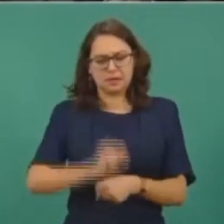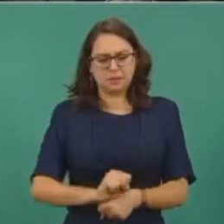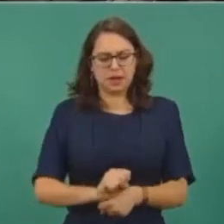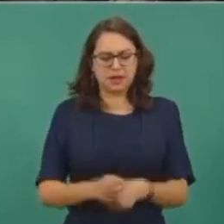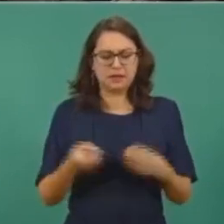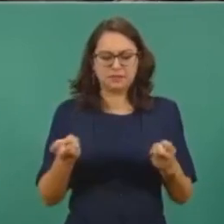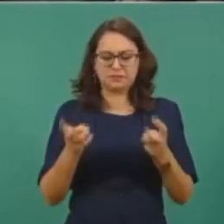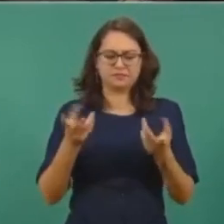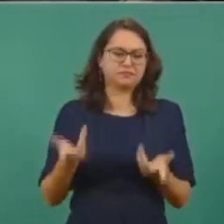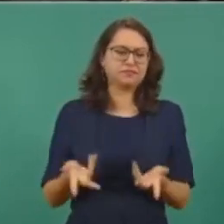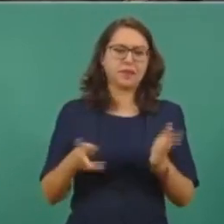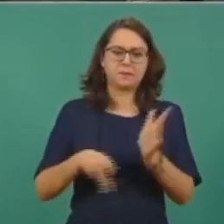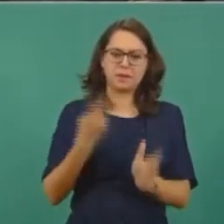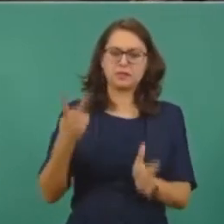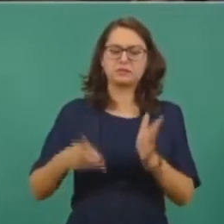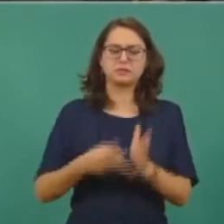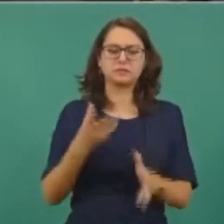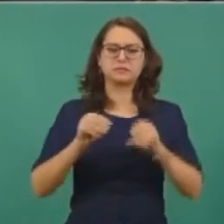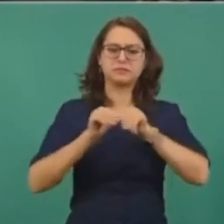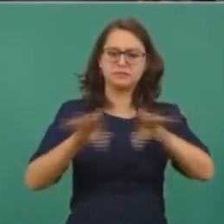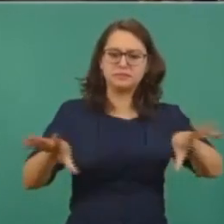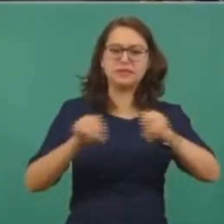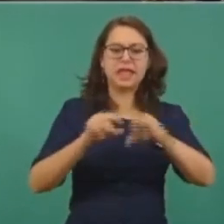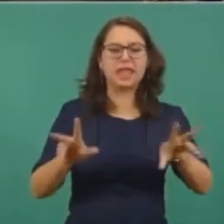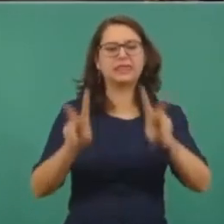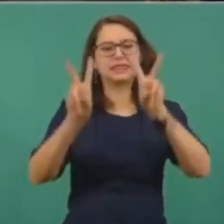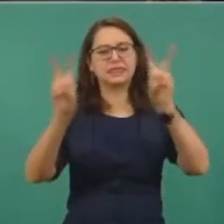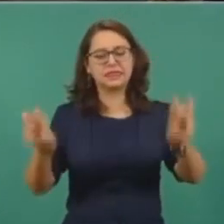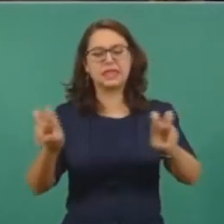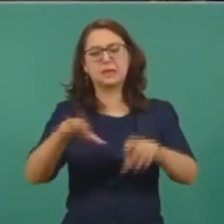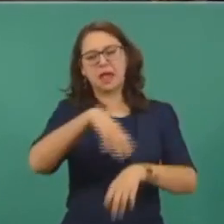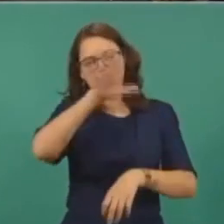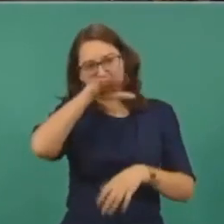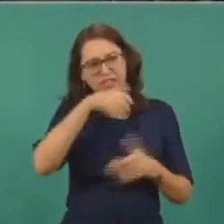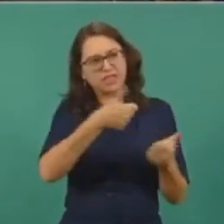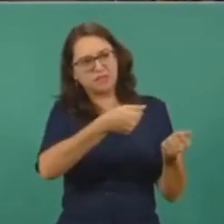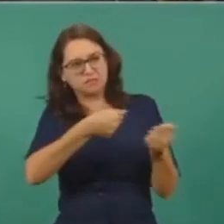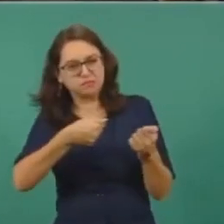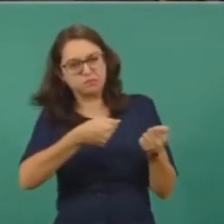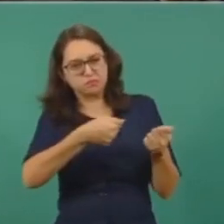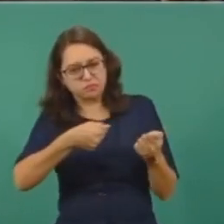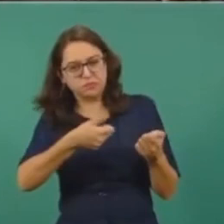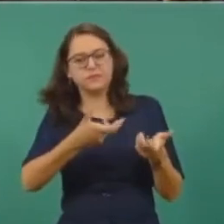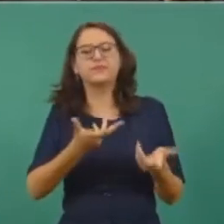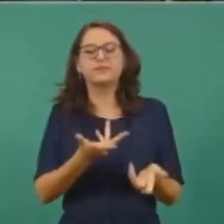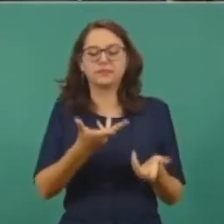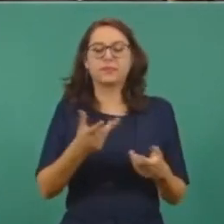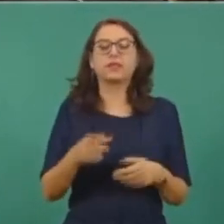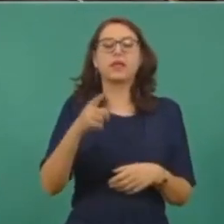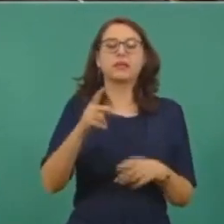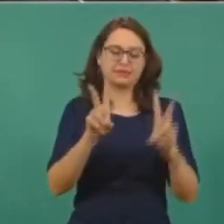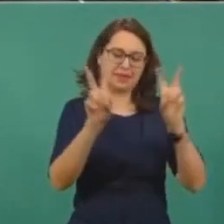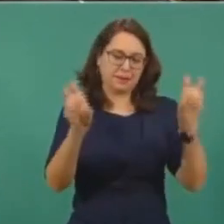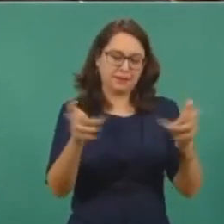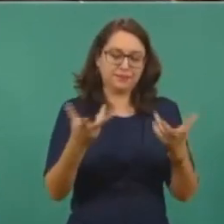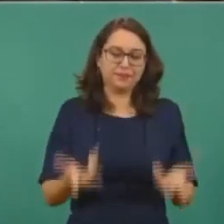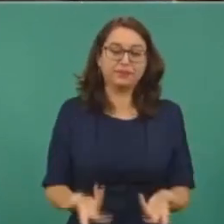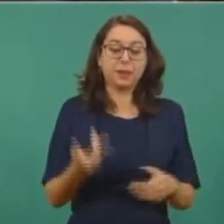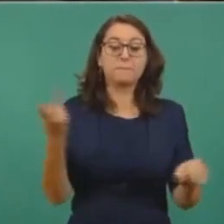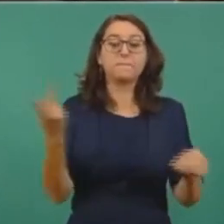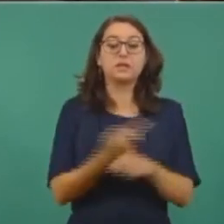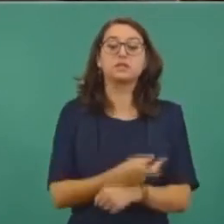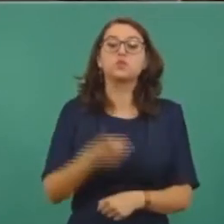que se publica en todos los medios del Grupo Cantón, que esta iniciativa impulsada por la senadora Mónica Fernández